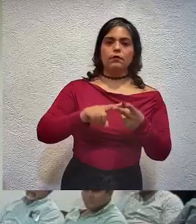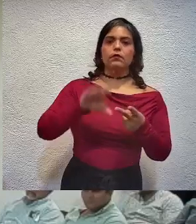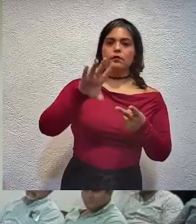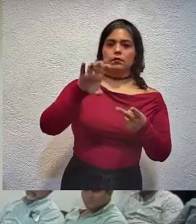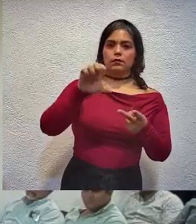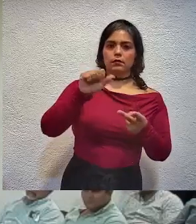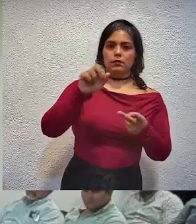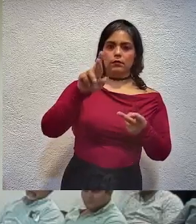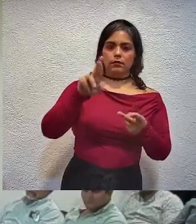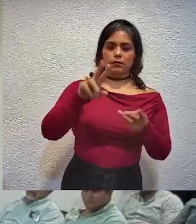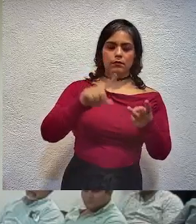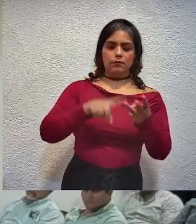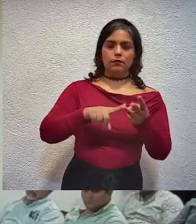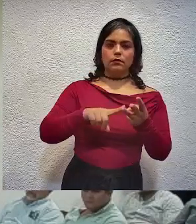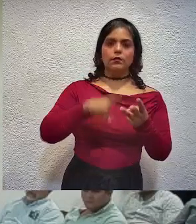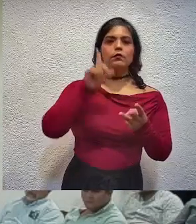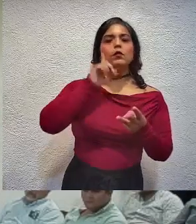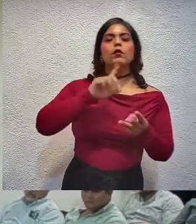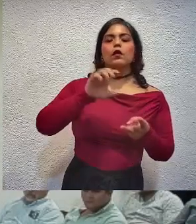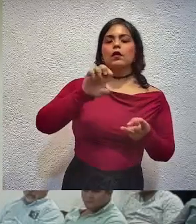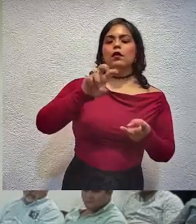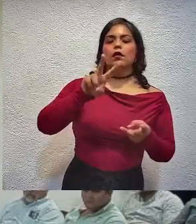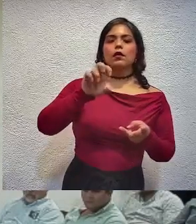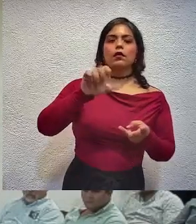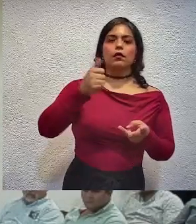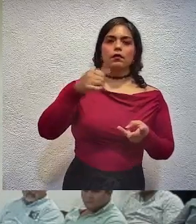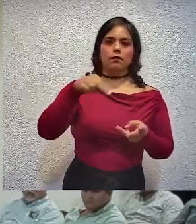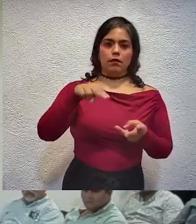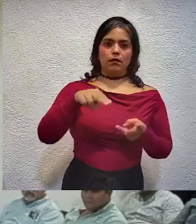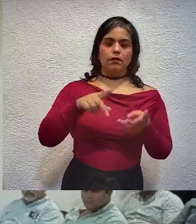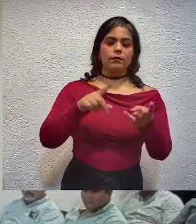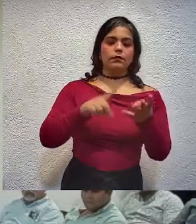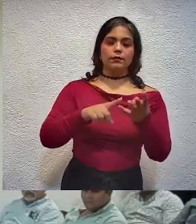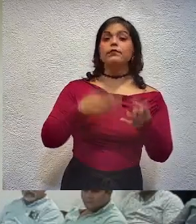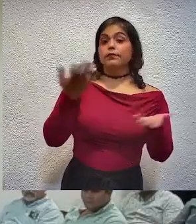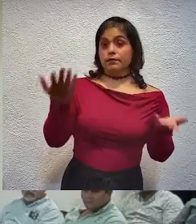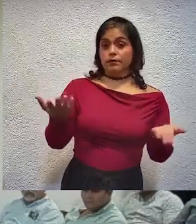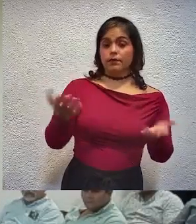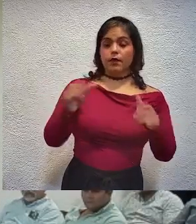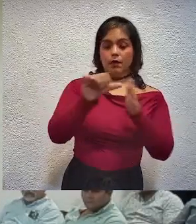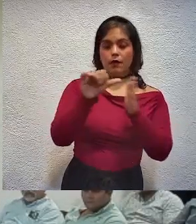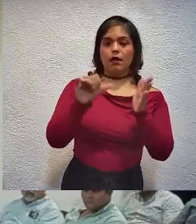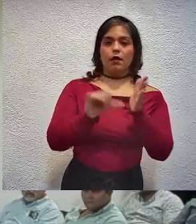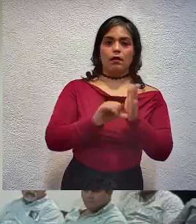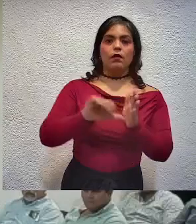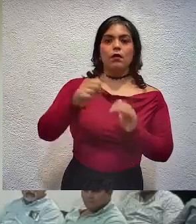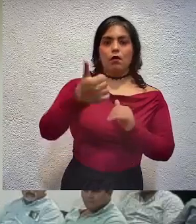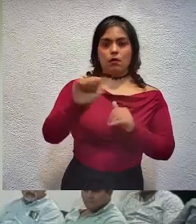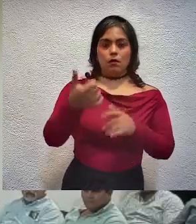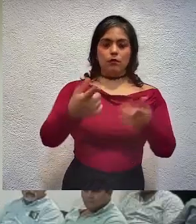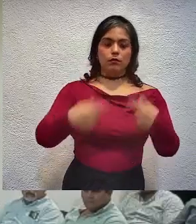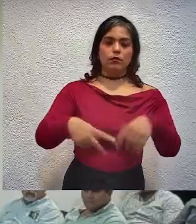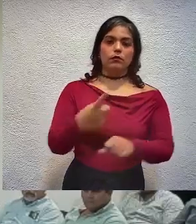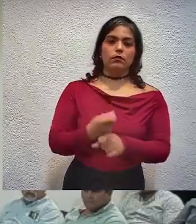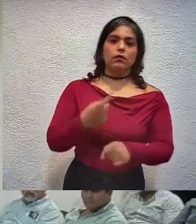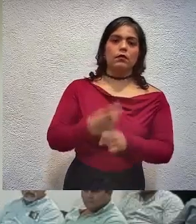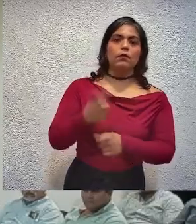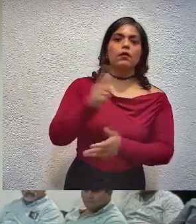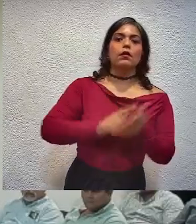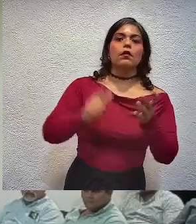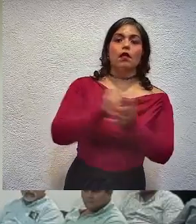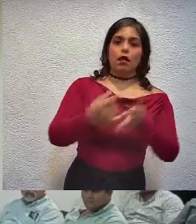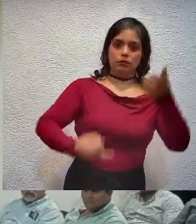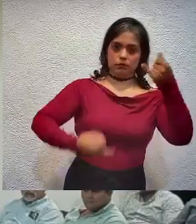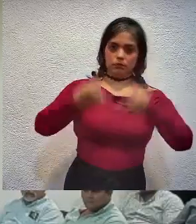Salgado Alpizar y la magistrada Evelyn Rodríguez Chinol, por lo que en términos del artículo 11, párrafo primero de la Ley Orgánica de este